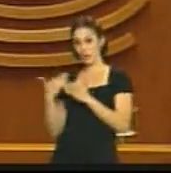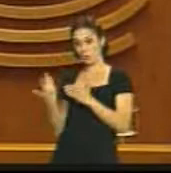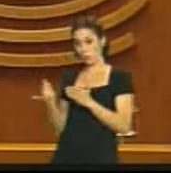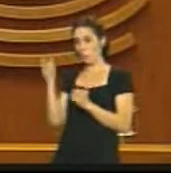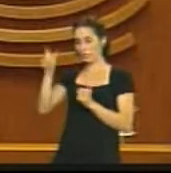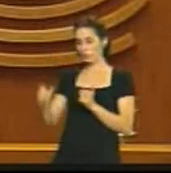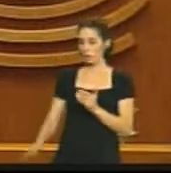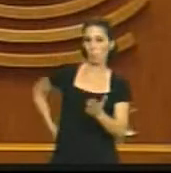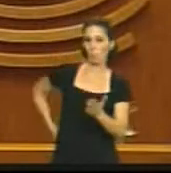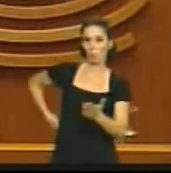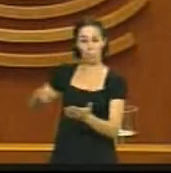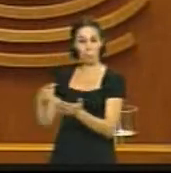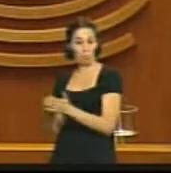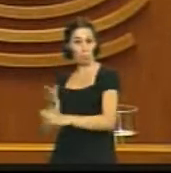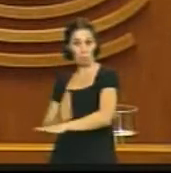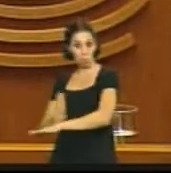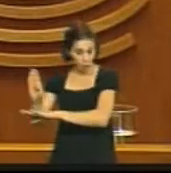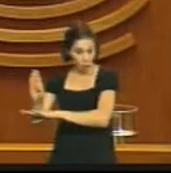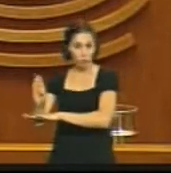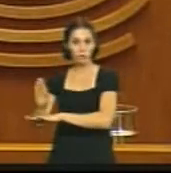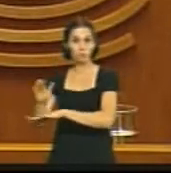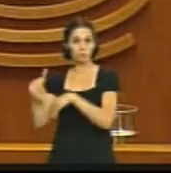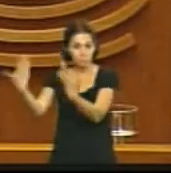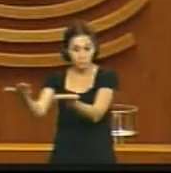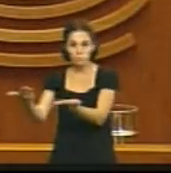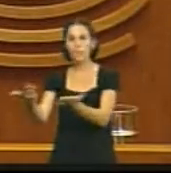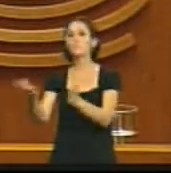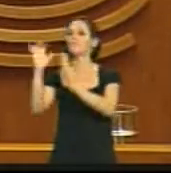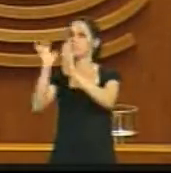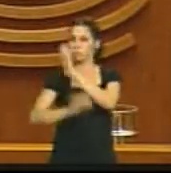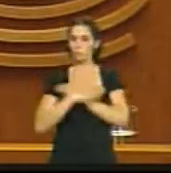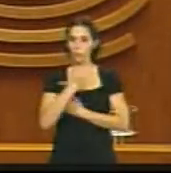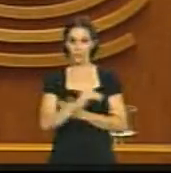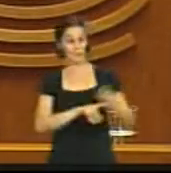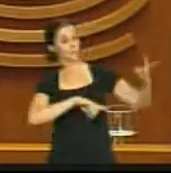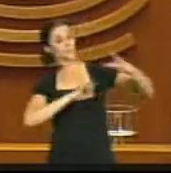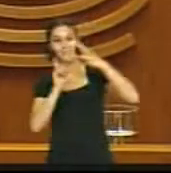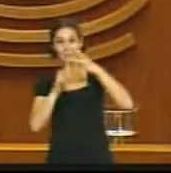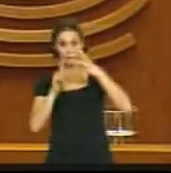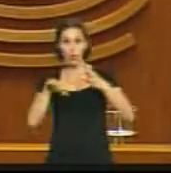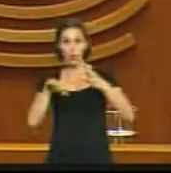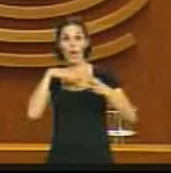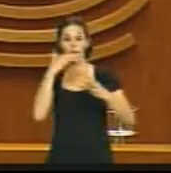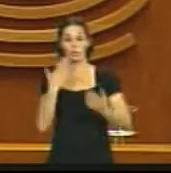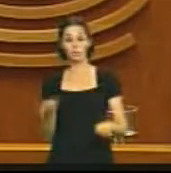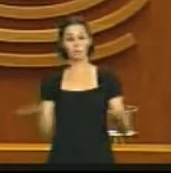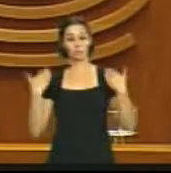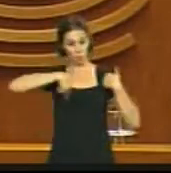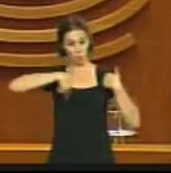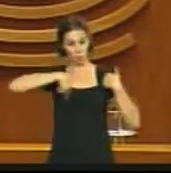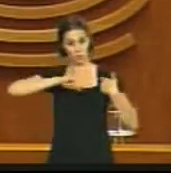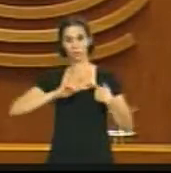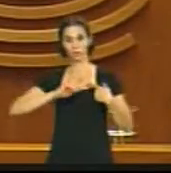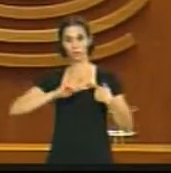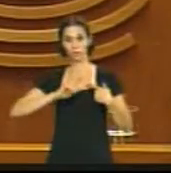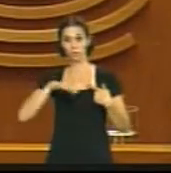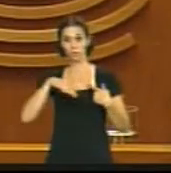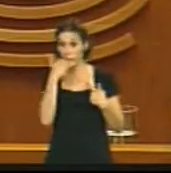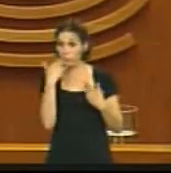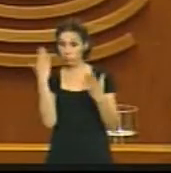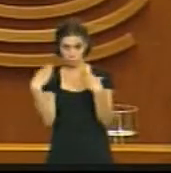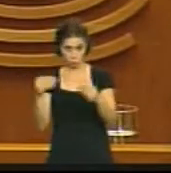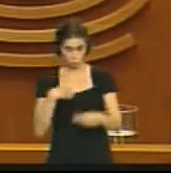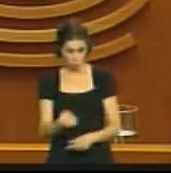tener beneficios fiscales. Y tres, algo que también depende de nosotros y que creo que podría ser